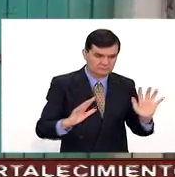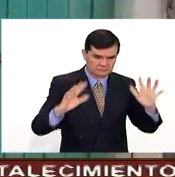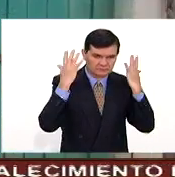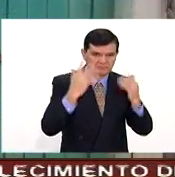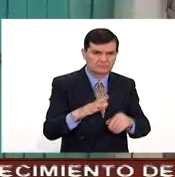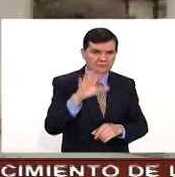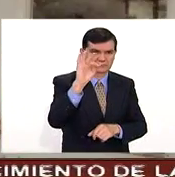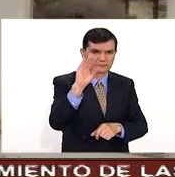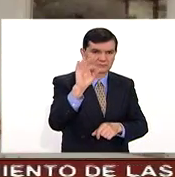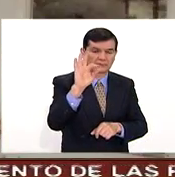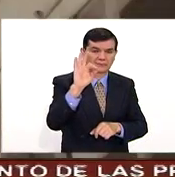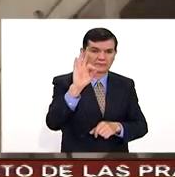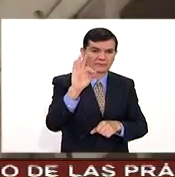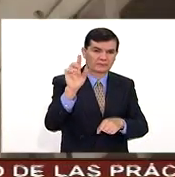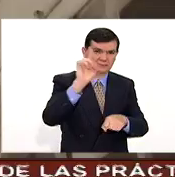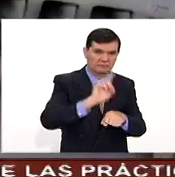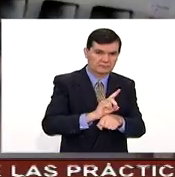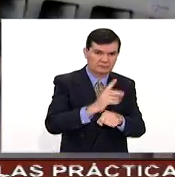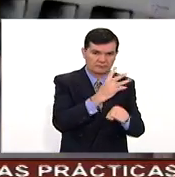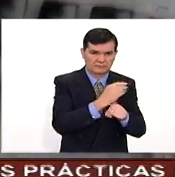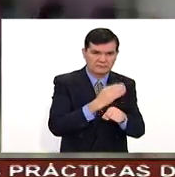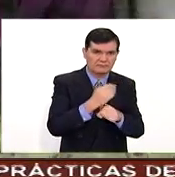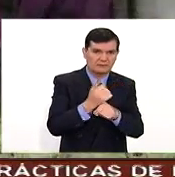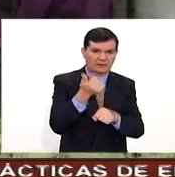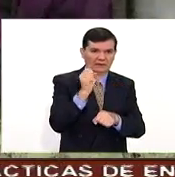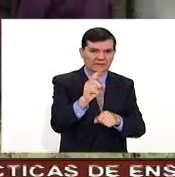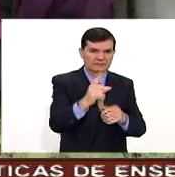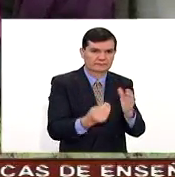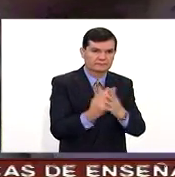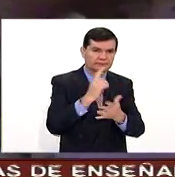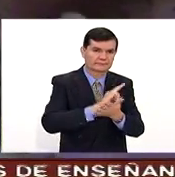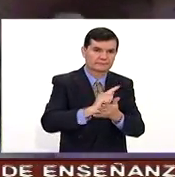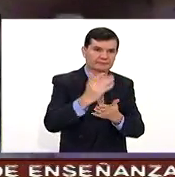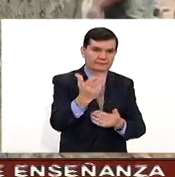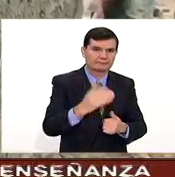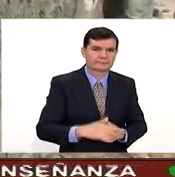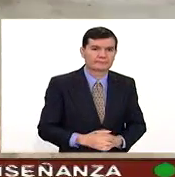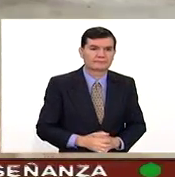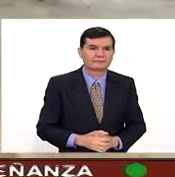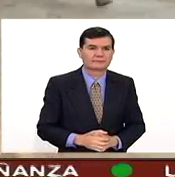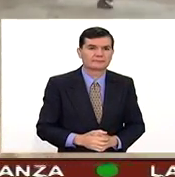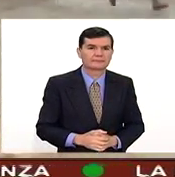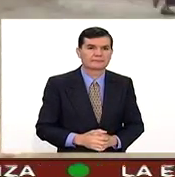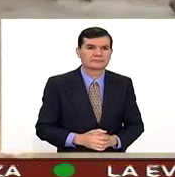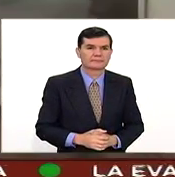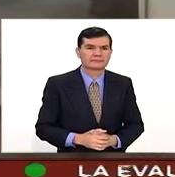de solo 40 días. Así quedó este plantel.